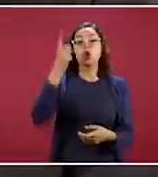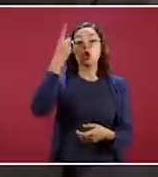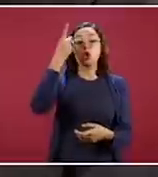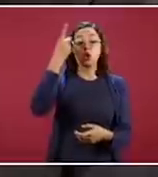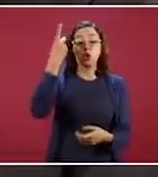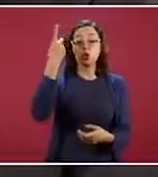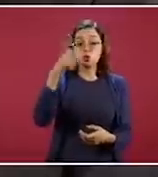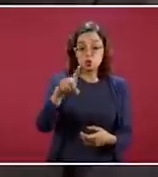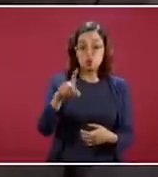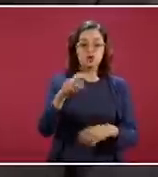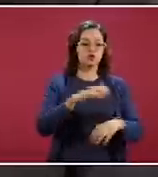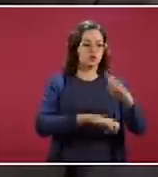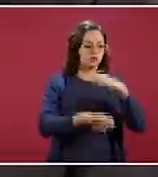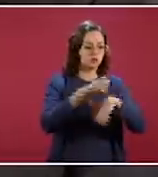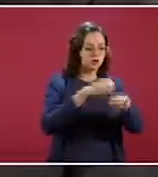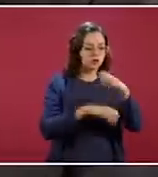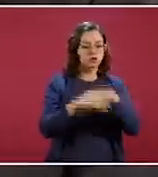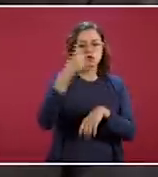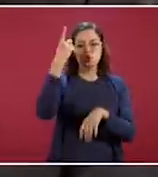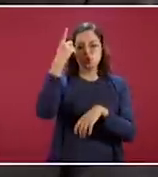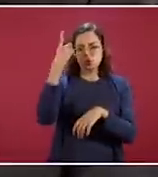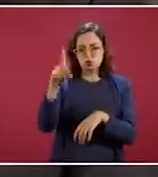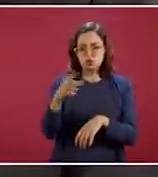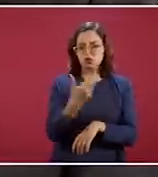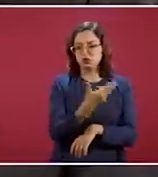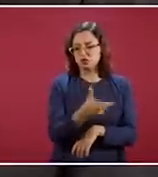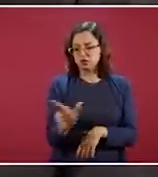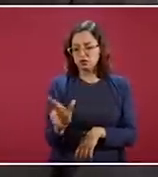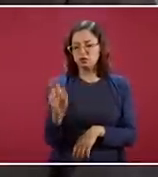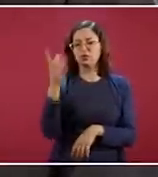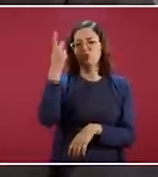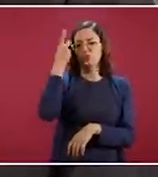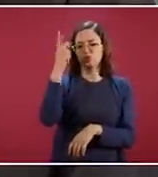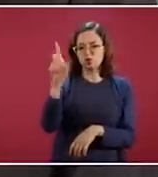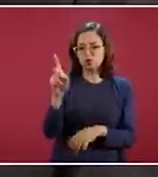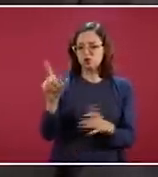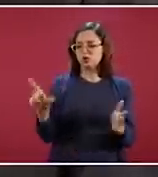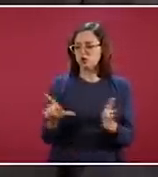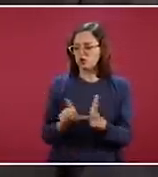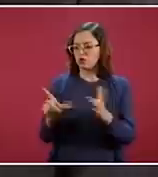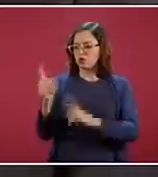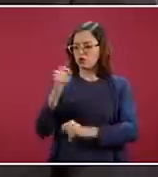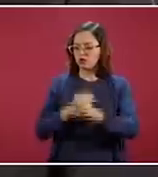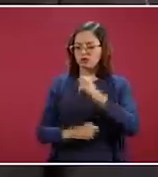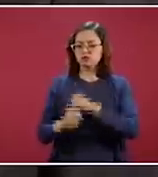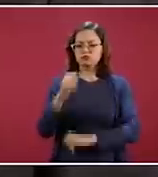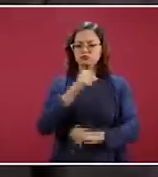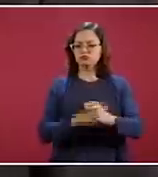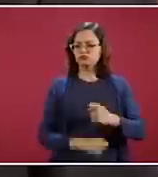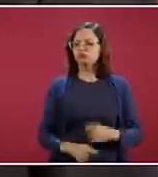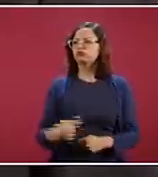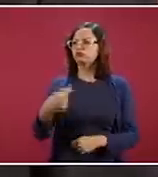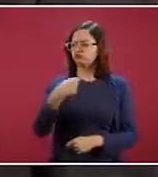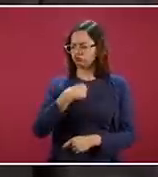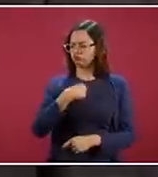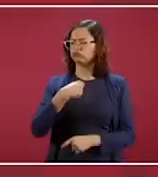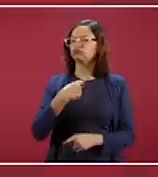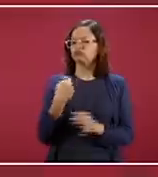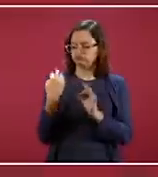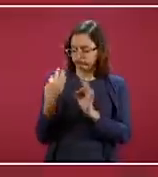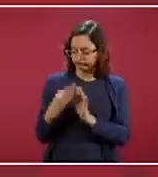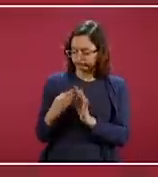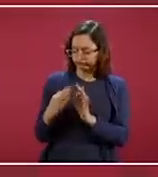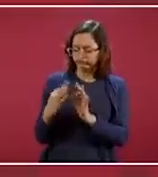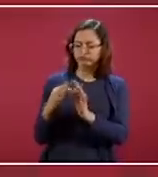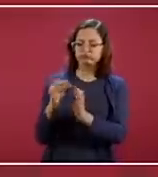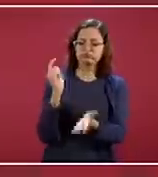de una empresa, de un restaurante, de un comercio, que está al